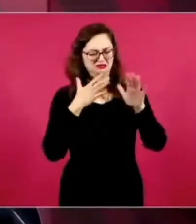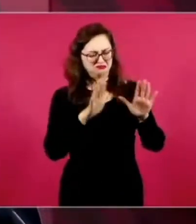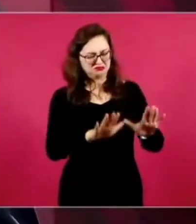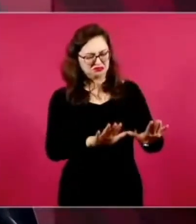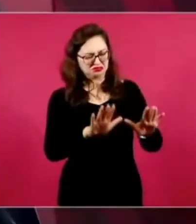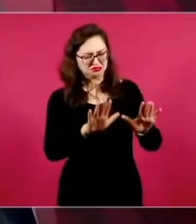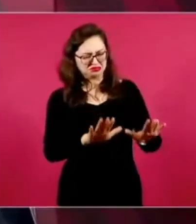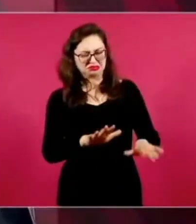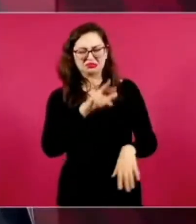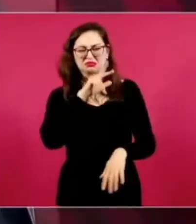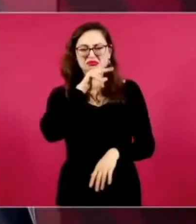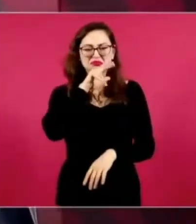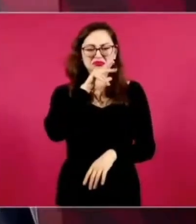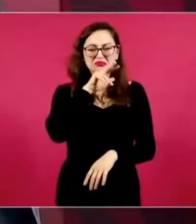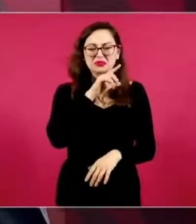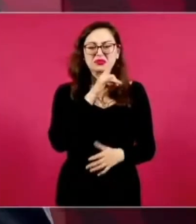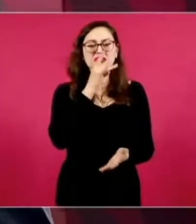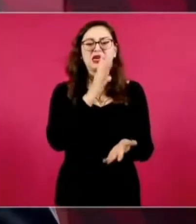preocupes, nomás diles,